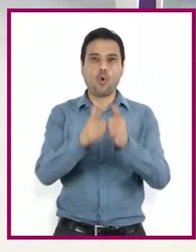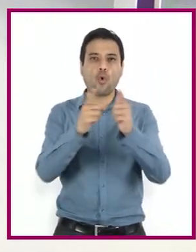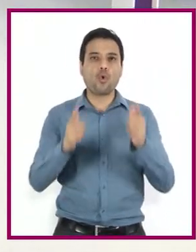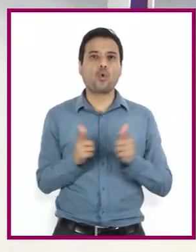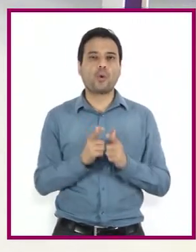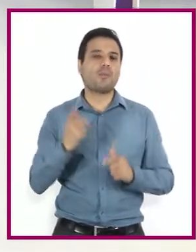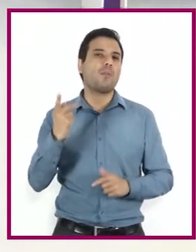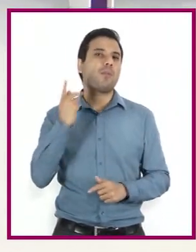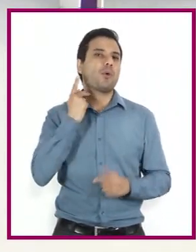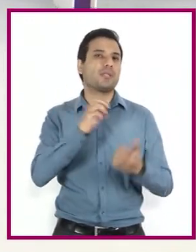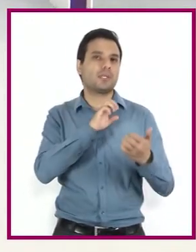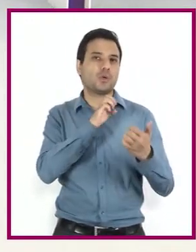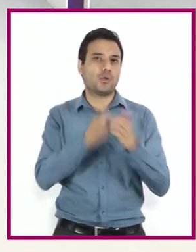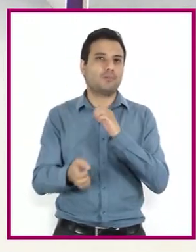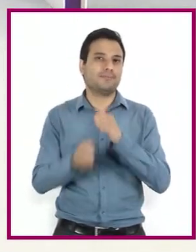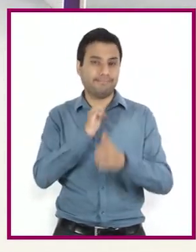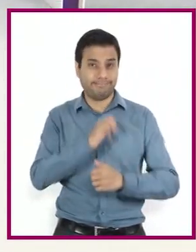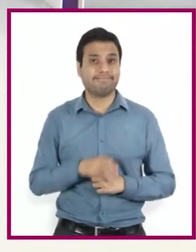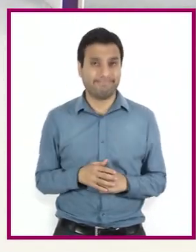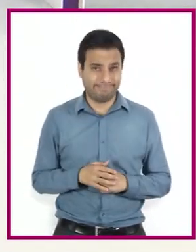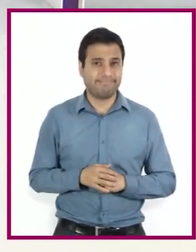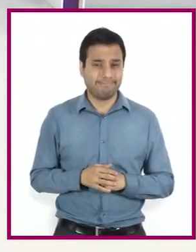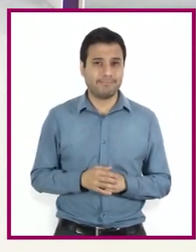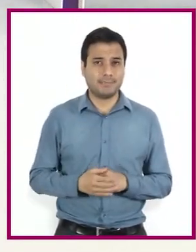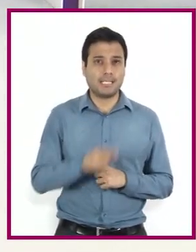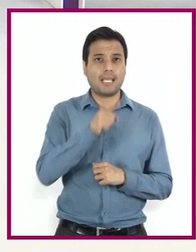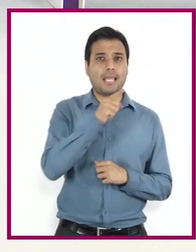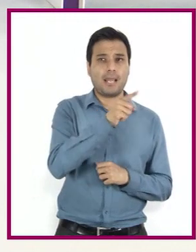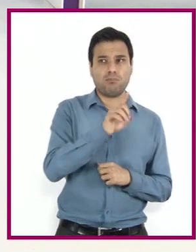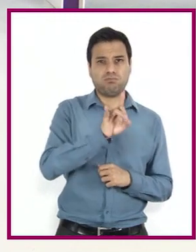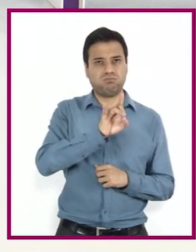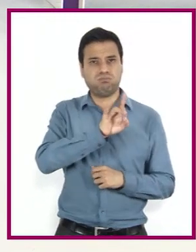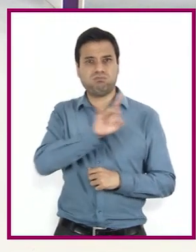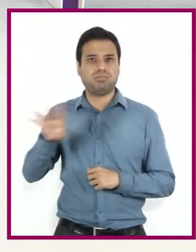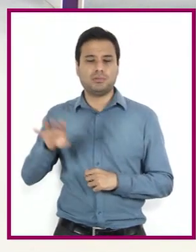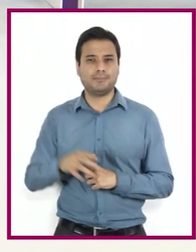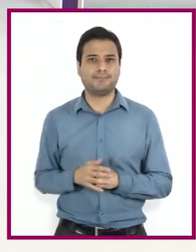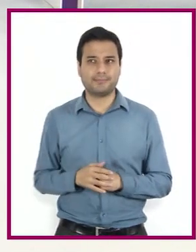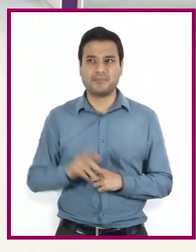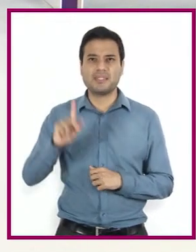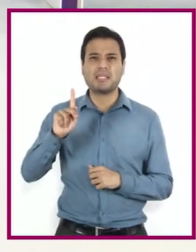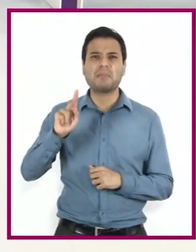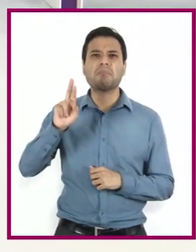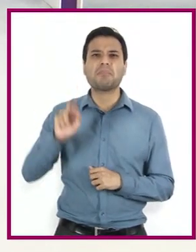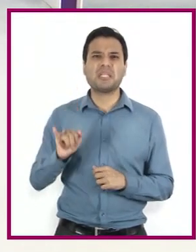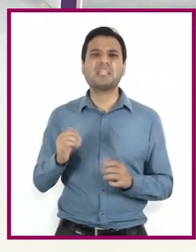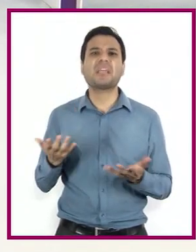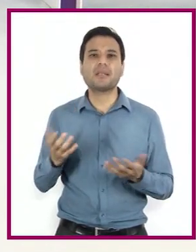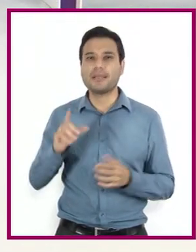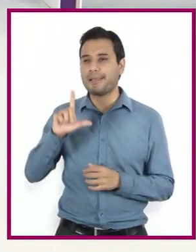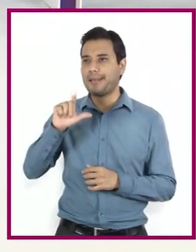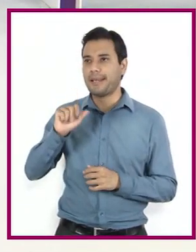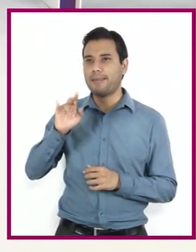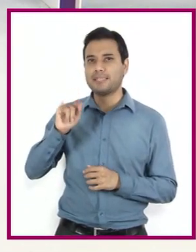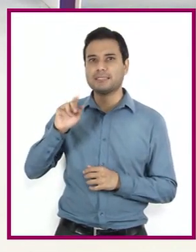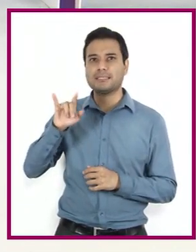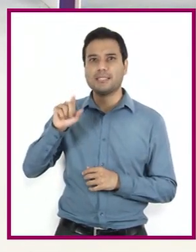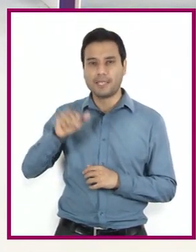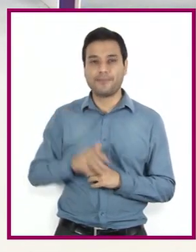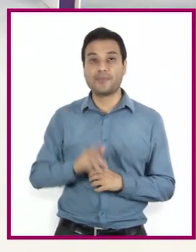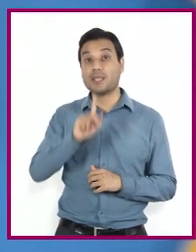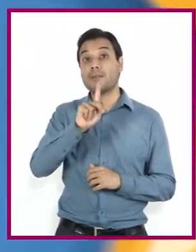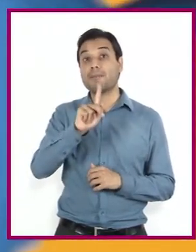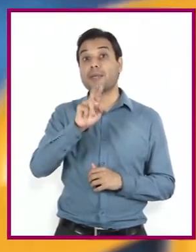de oposición al imponerse ante sus contrincantes, el priista Francisco Labastida y Cuauhtémoc Cárdenas